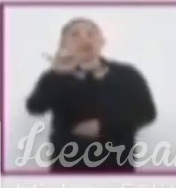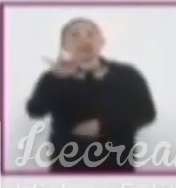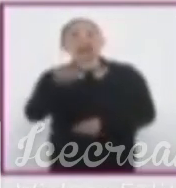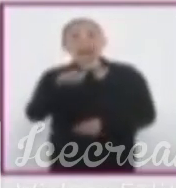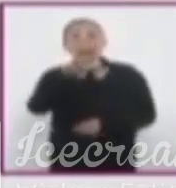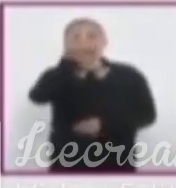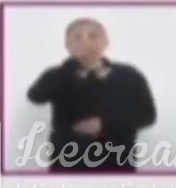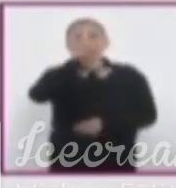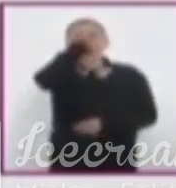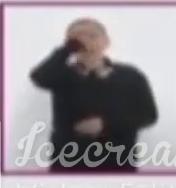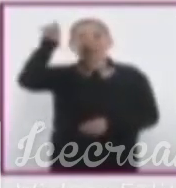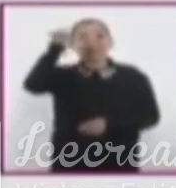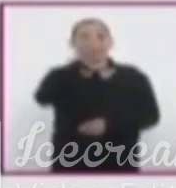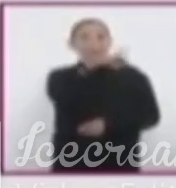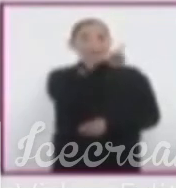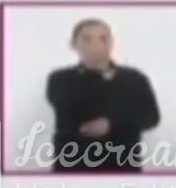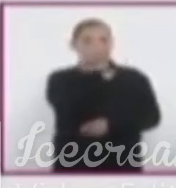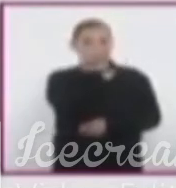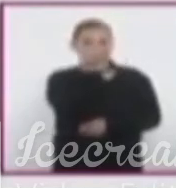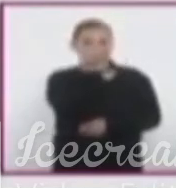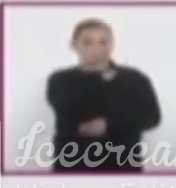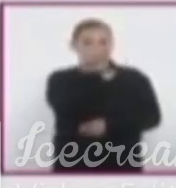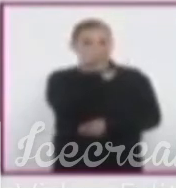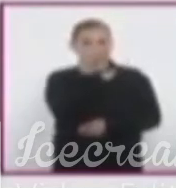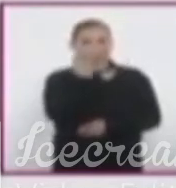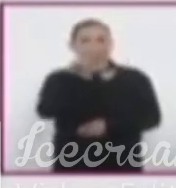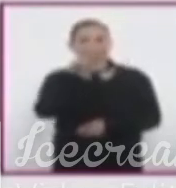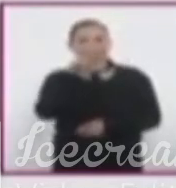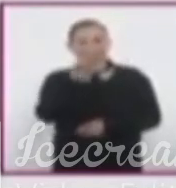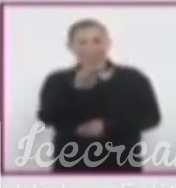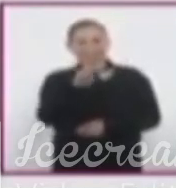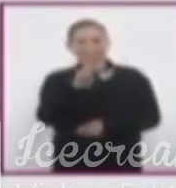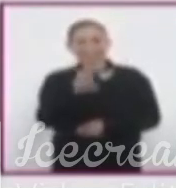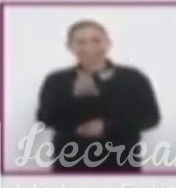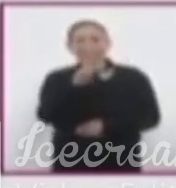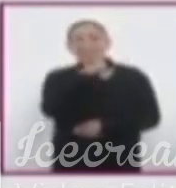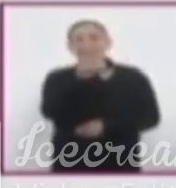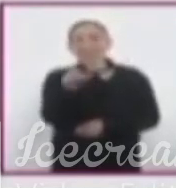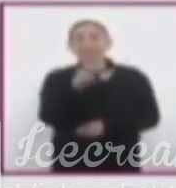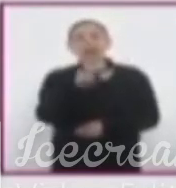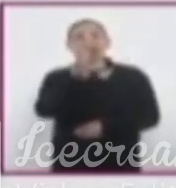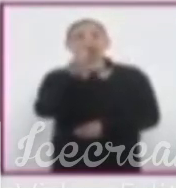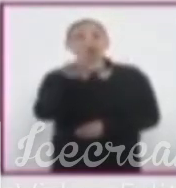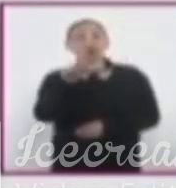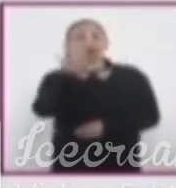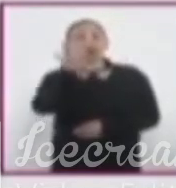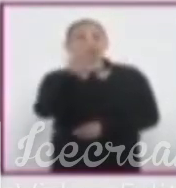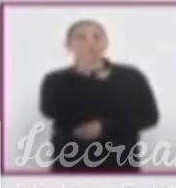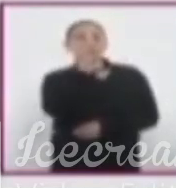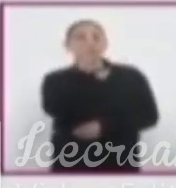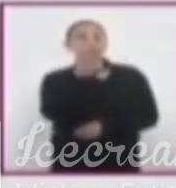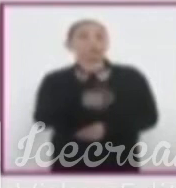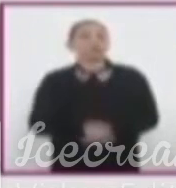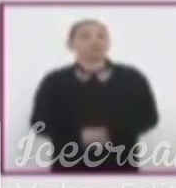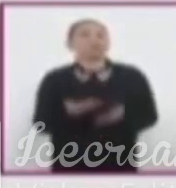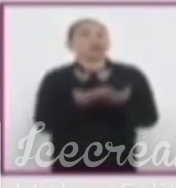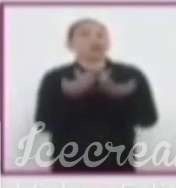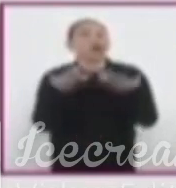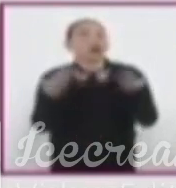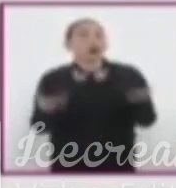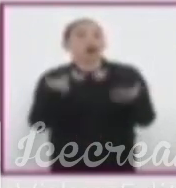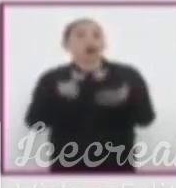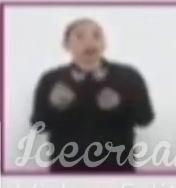250 entre 100. Nuestro resultado, como ya sabemos, es 2.5. Ahora hay